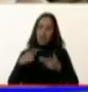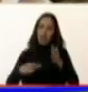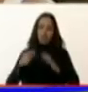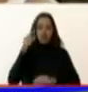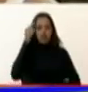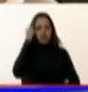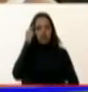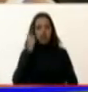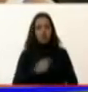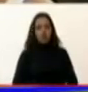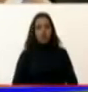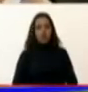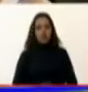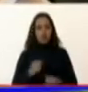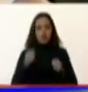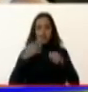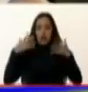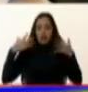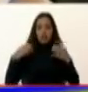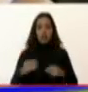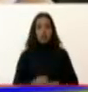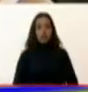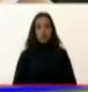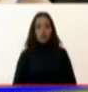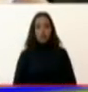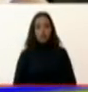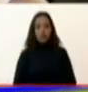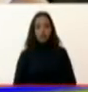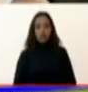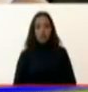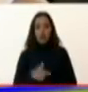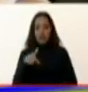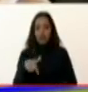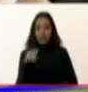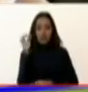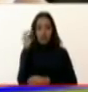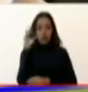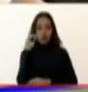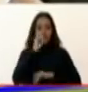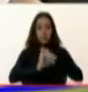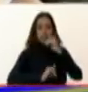sido mágicos. Este Congreso